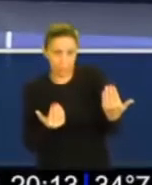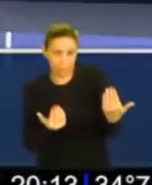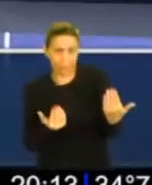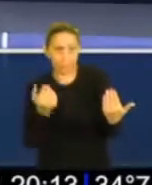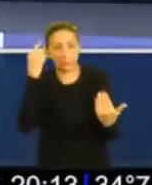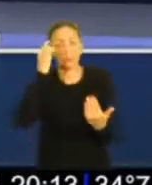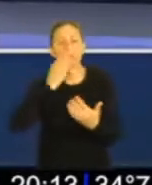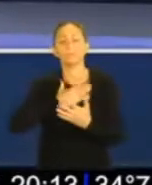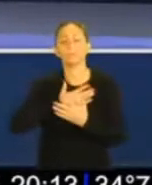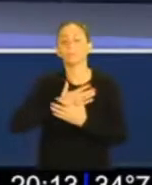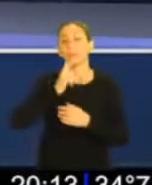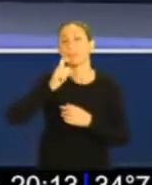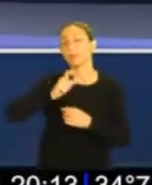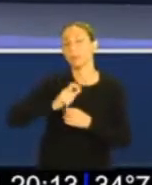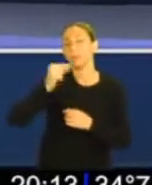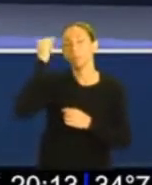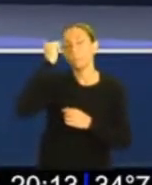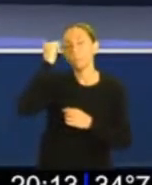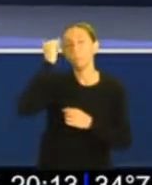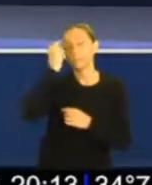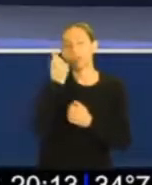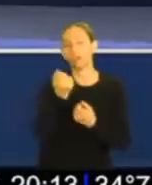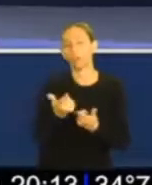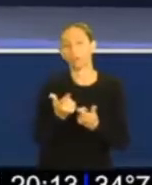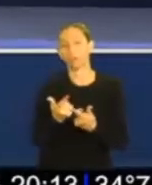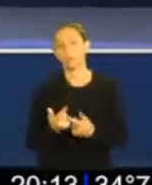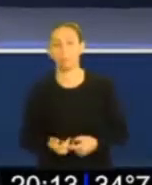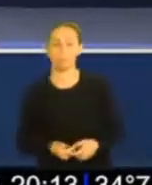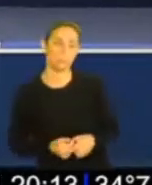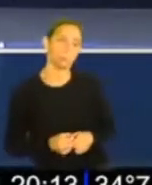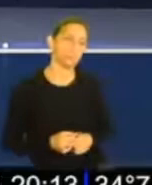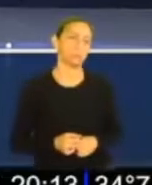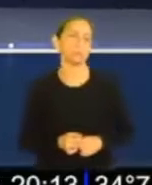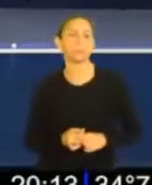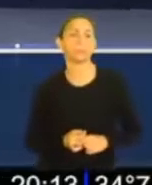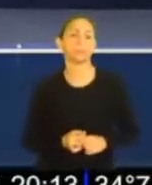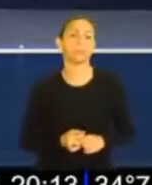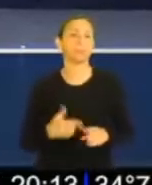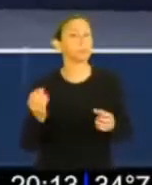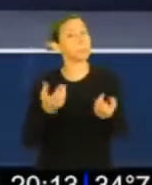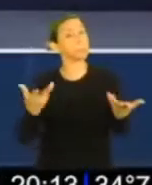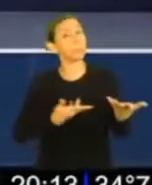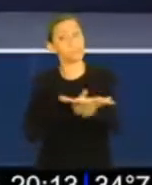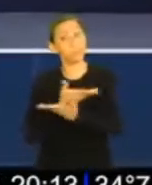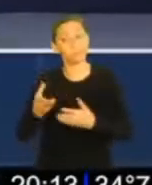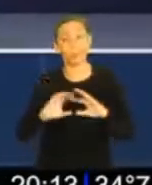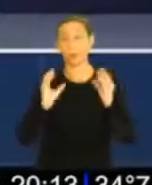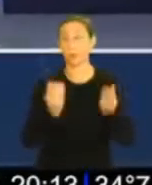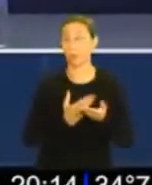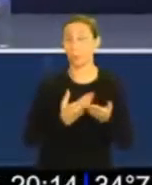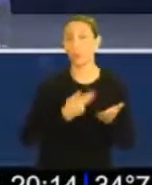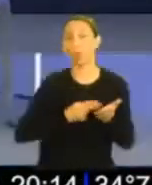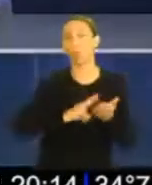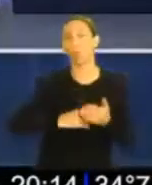que la gente que piense, que valore, y como yo le decía, esto ya se transforma en un bien comunitario. Nadie quiere